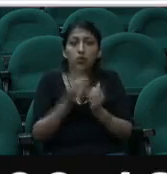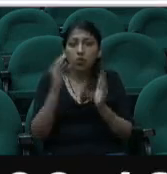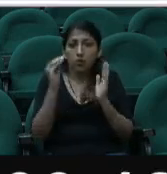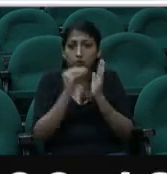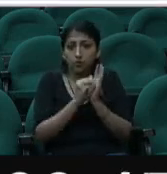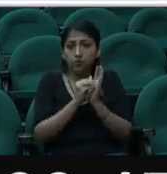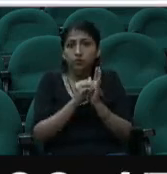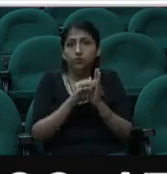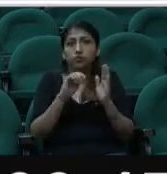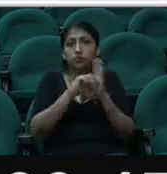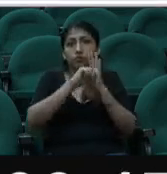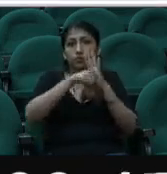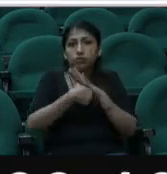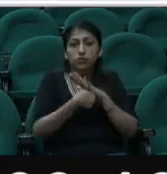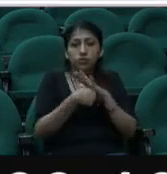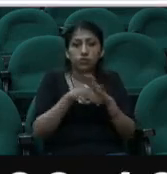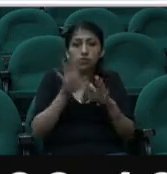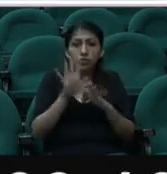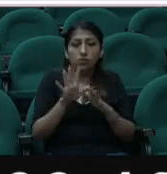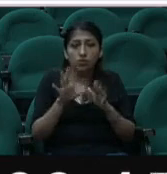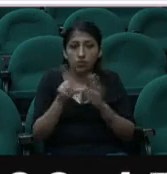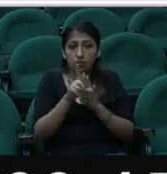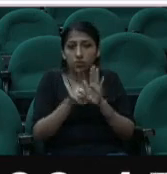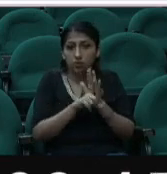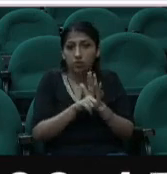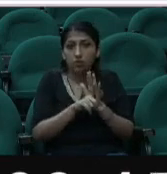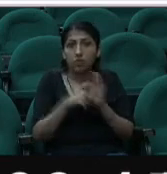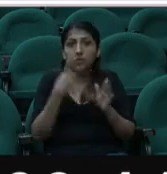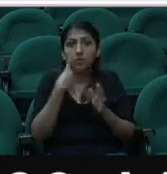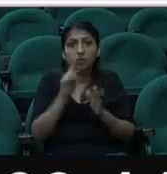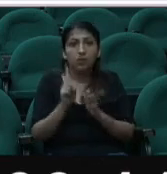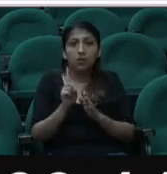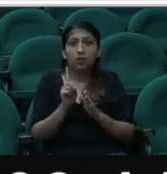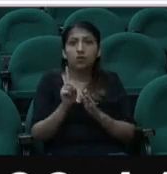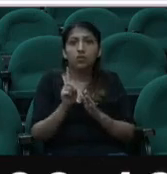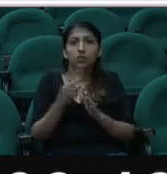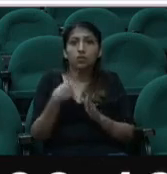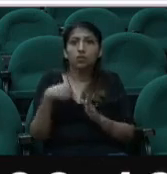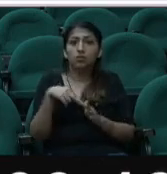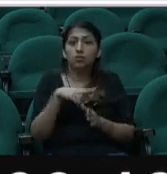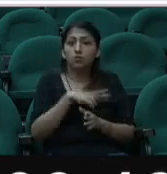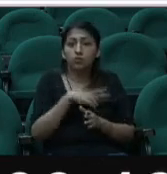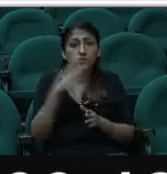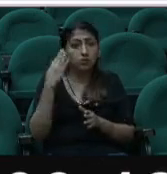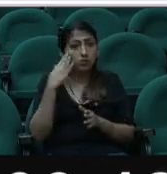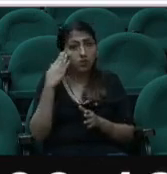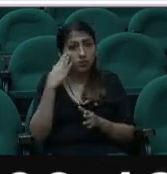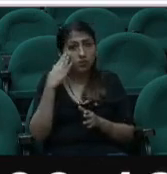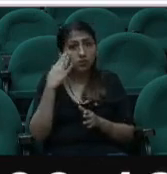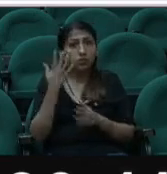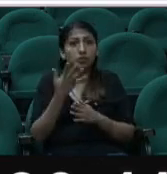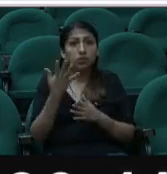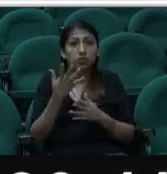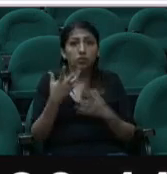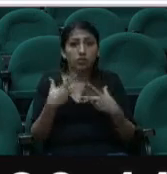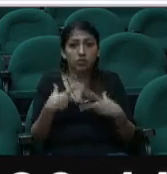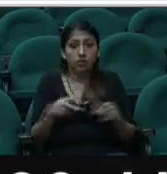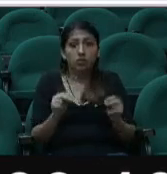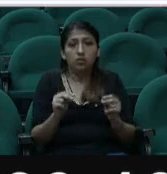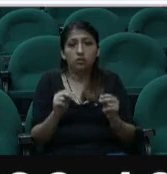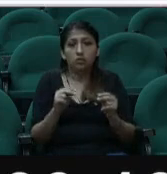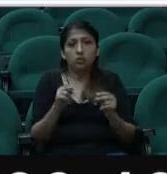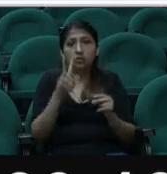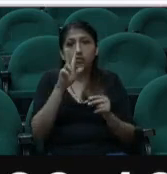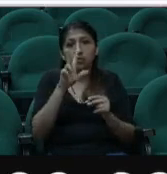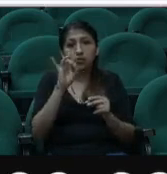el código de la democracia y su reglamento pero nosotros sabemos claramente hasta donde tenemos que hacer los